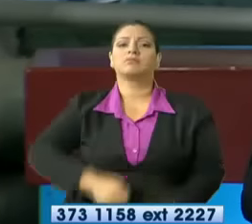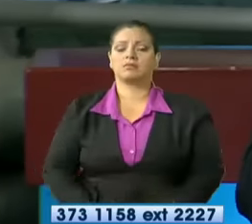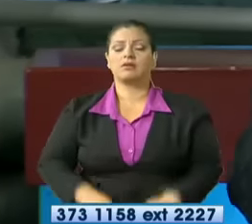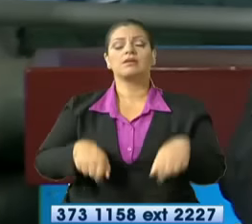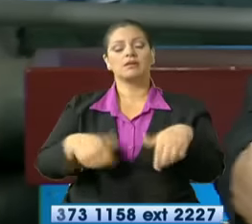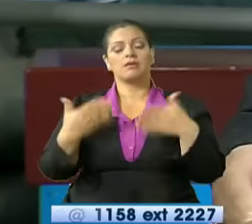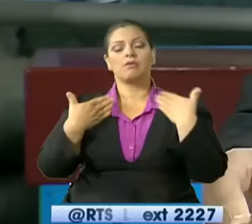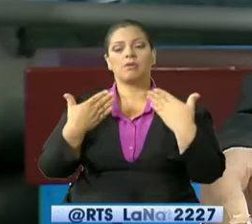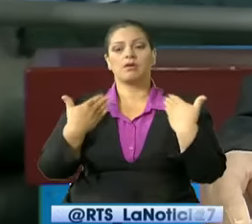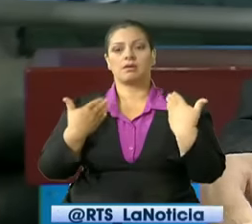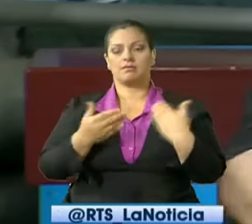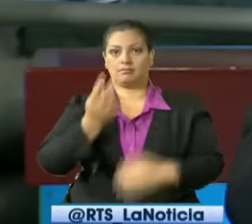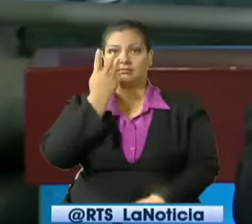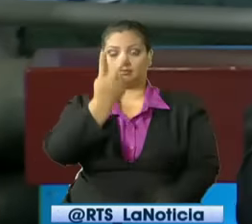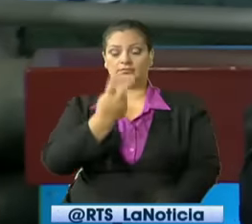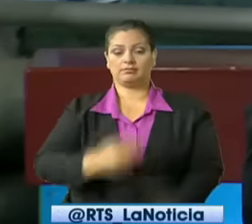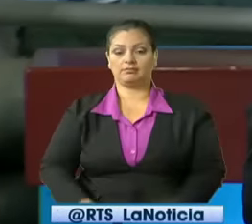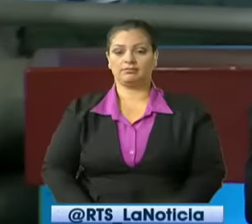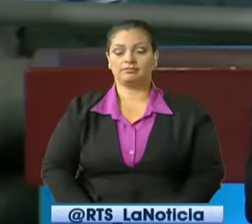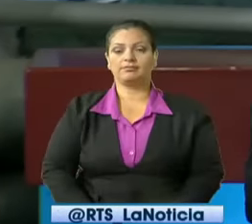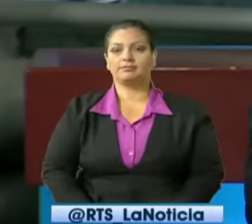de la ciudad. Veamos qué pasó.